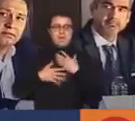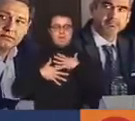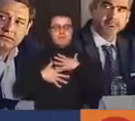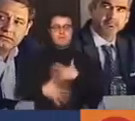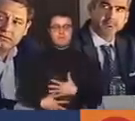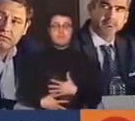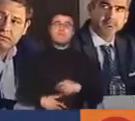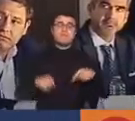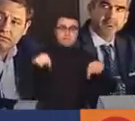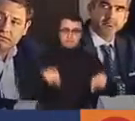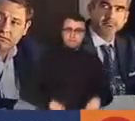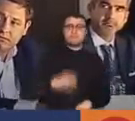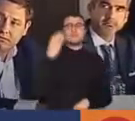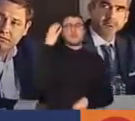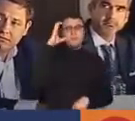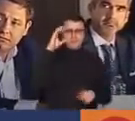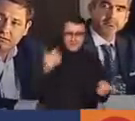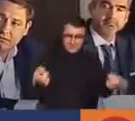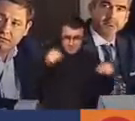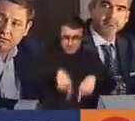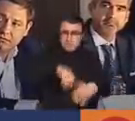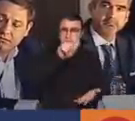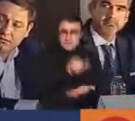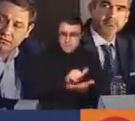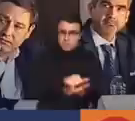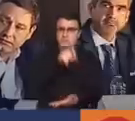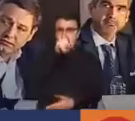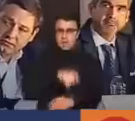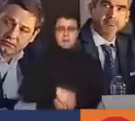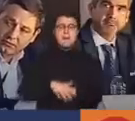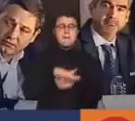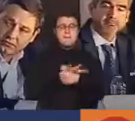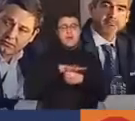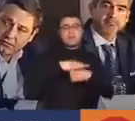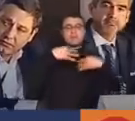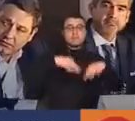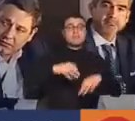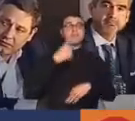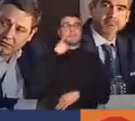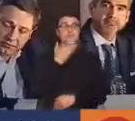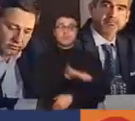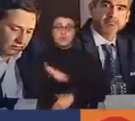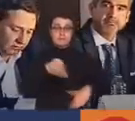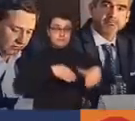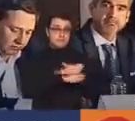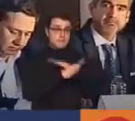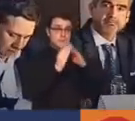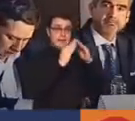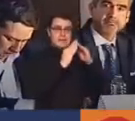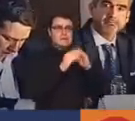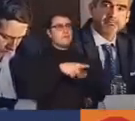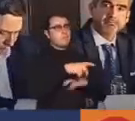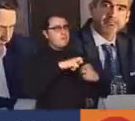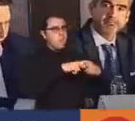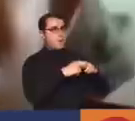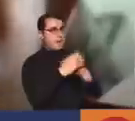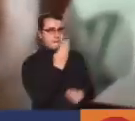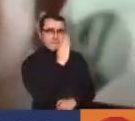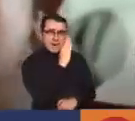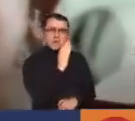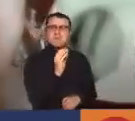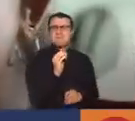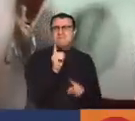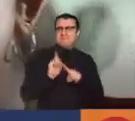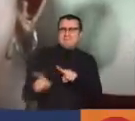hay que hacer lo mismo en el barrio popular. Barrio popular, cuando uno entra a una casa, pues hay problemas en el baño, hay problemas